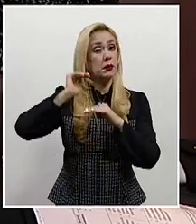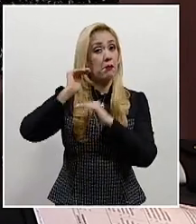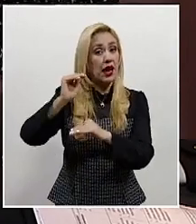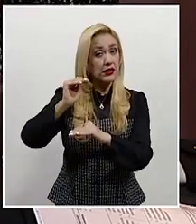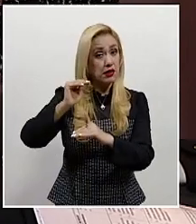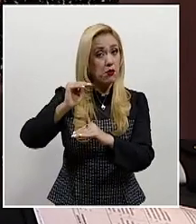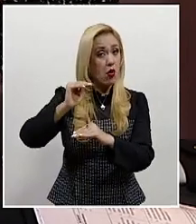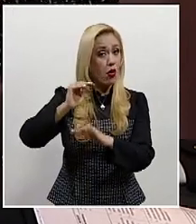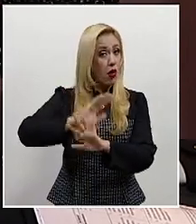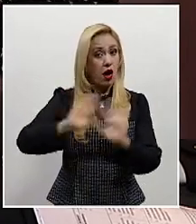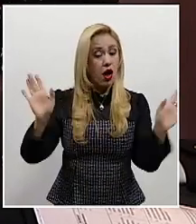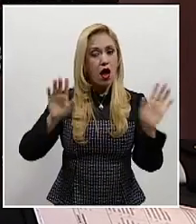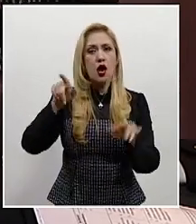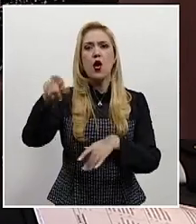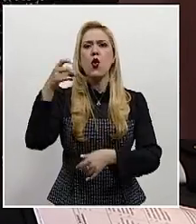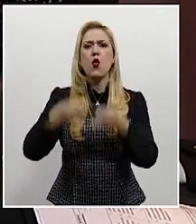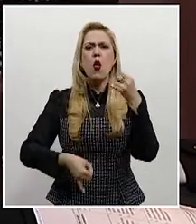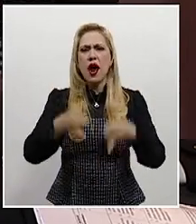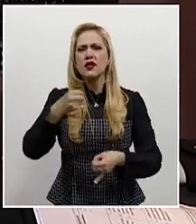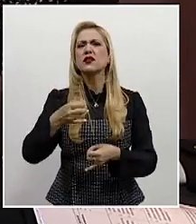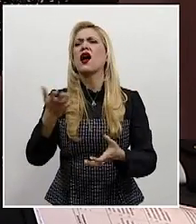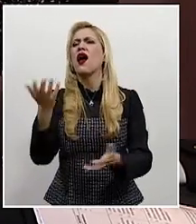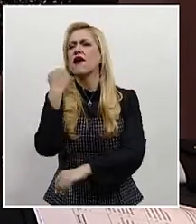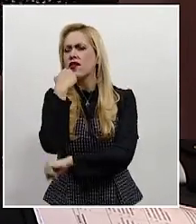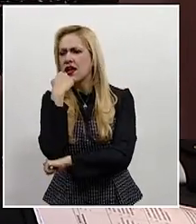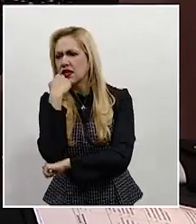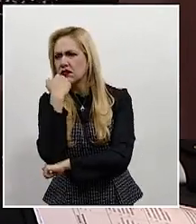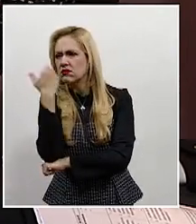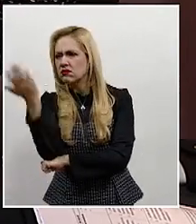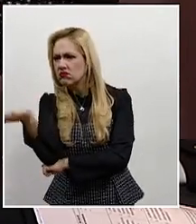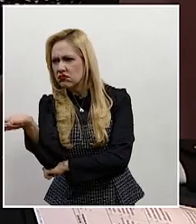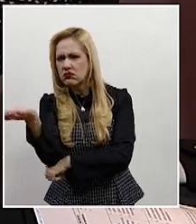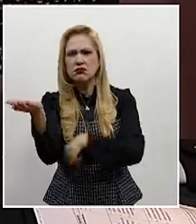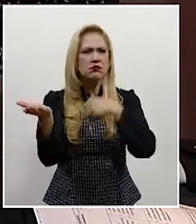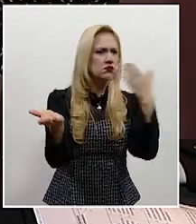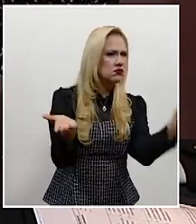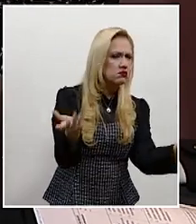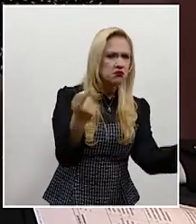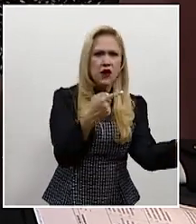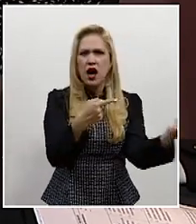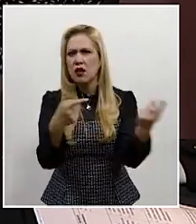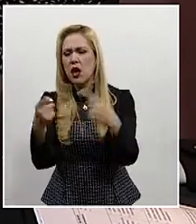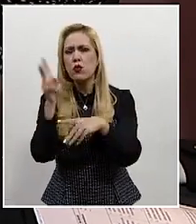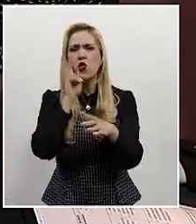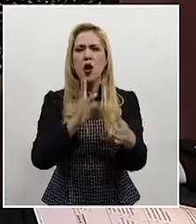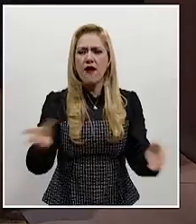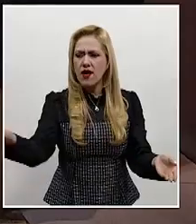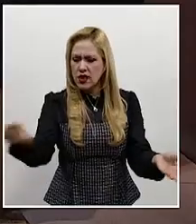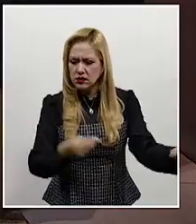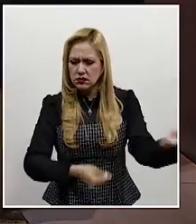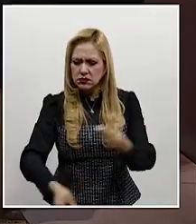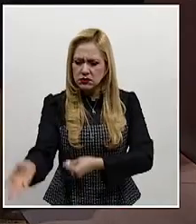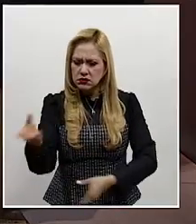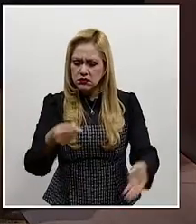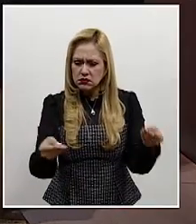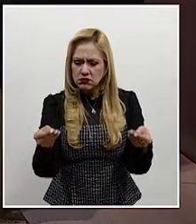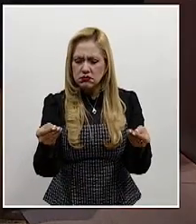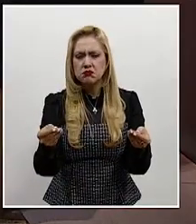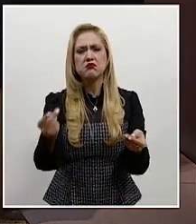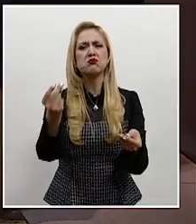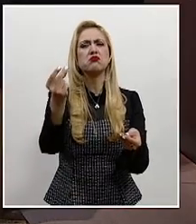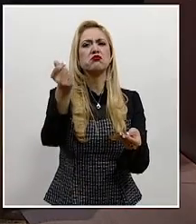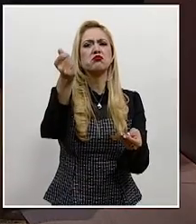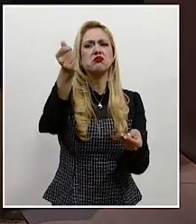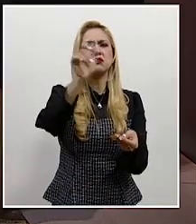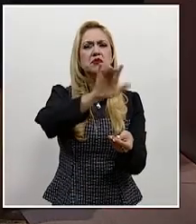todo frente al juez, que escucha las partes, desahoga las pruebas, y por supuesto que eso significa no solamente pues